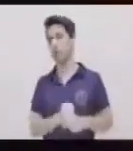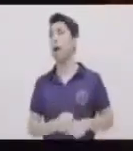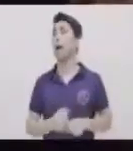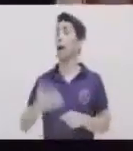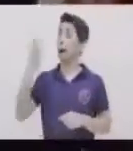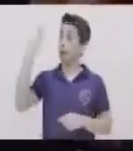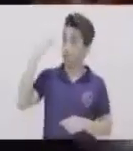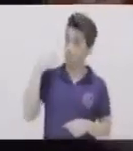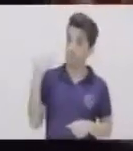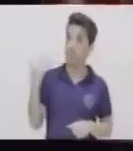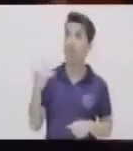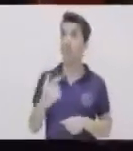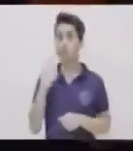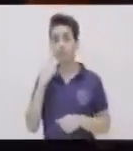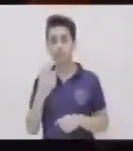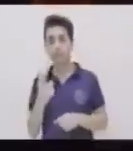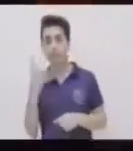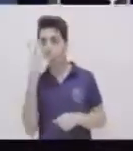¿Ya vimos la diferencia?